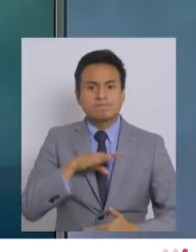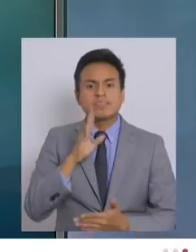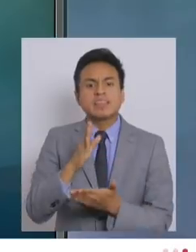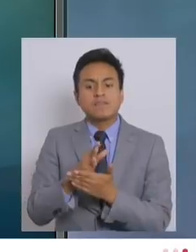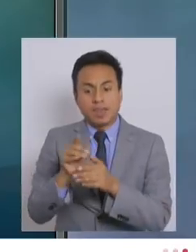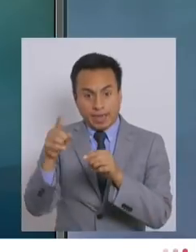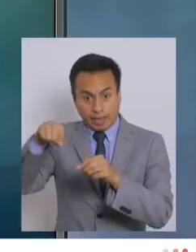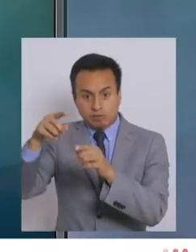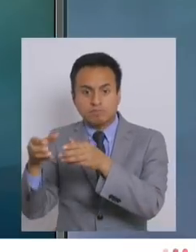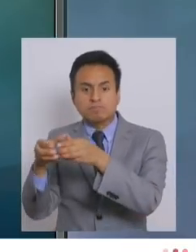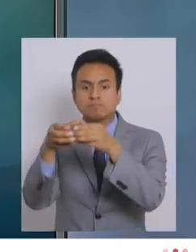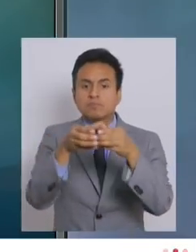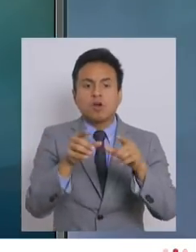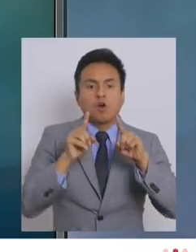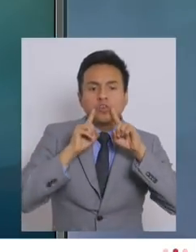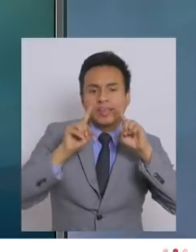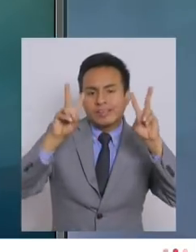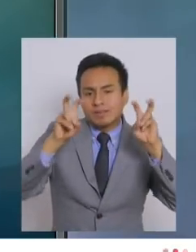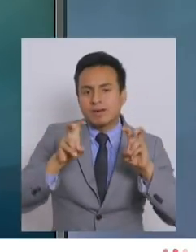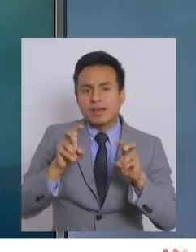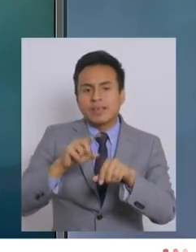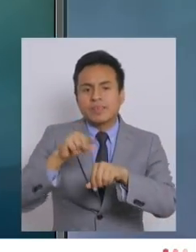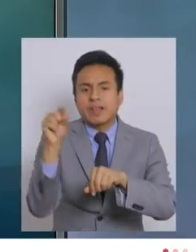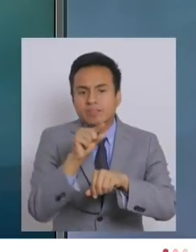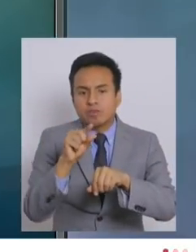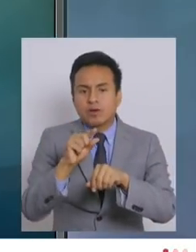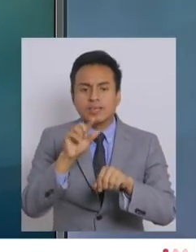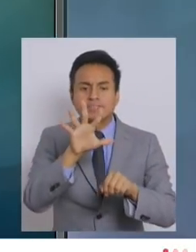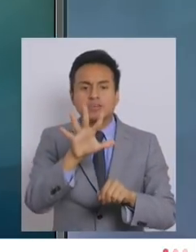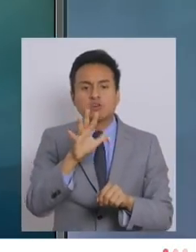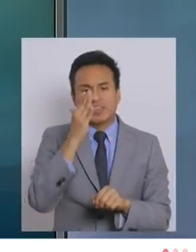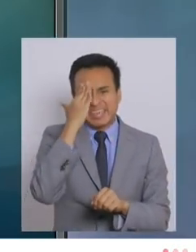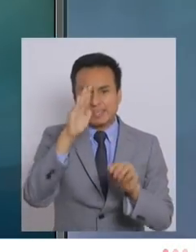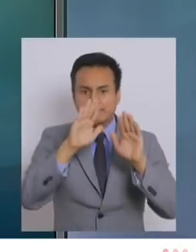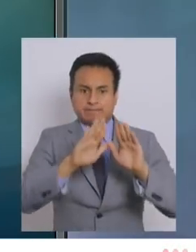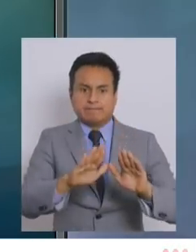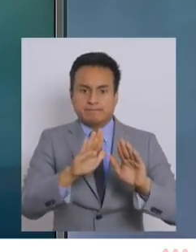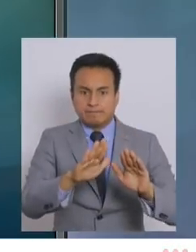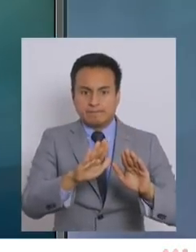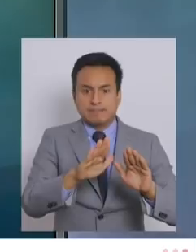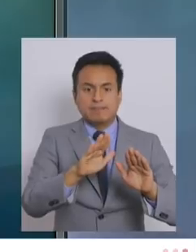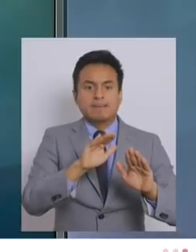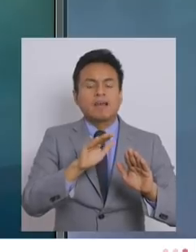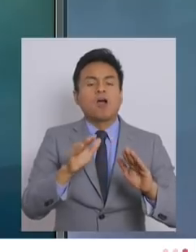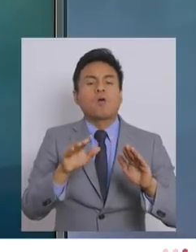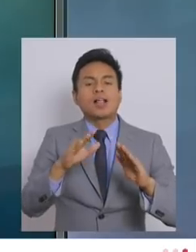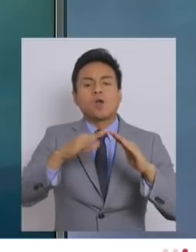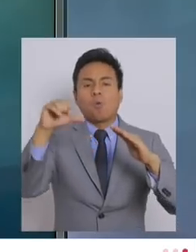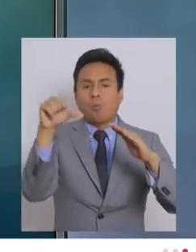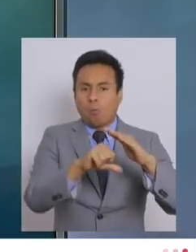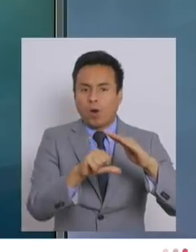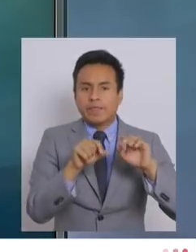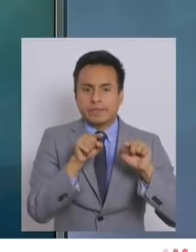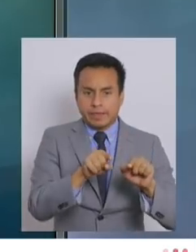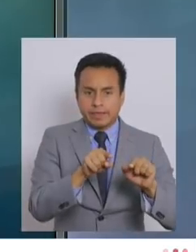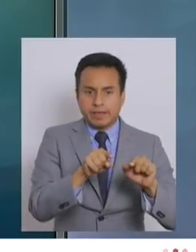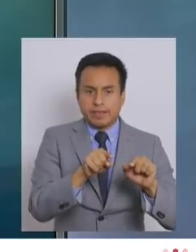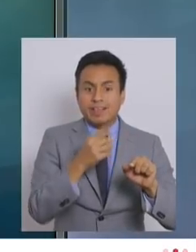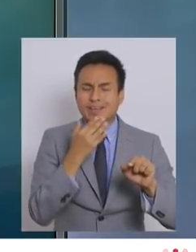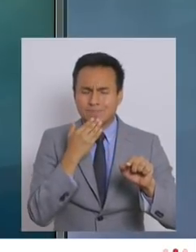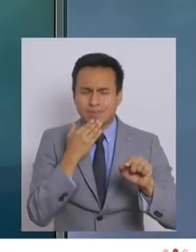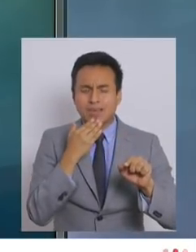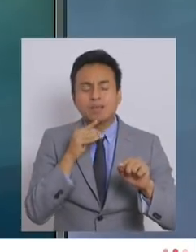trasladarse a un hotel de tránsito por cinco días para hacer esta cuarentena y además